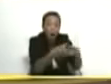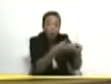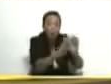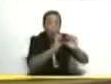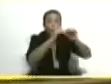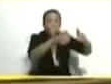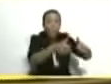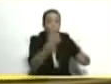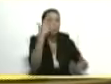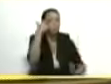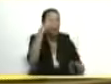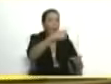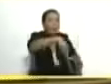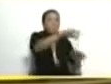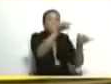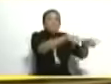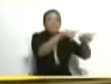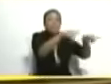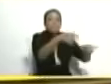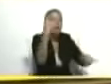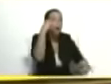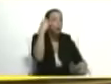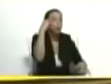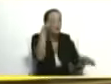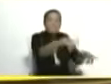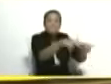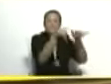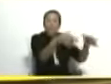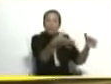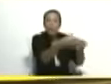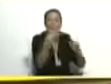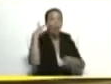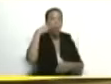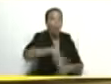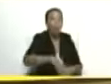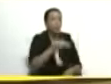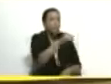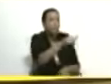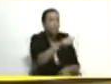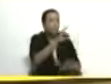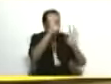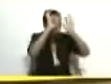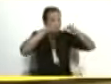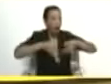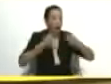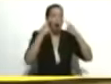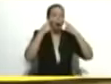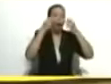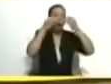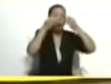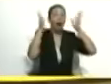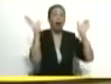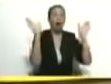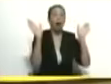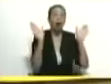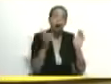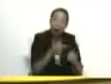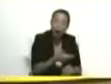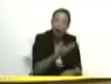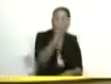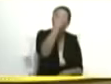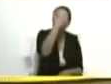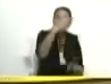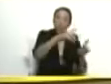comenzó a cuestionar esa política extremista impuesta desde Washington. Y comenzaron a ver